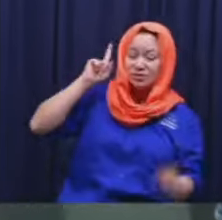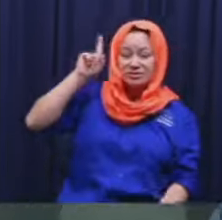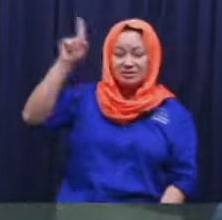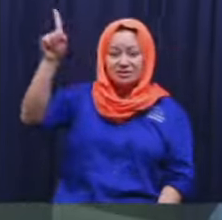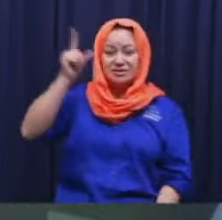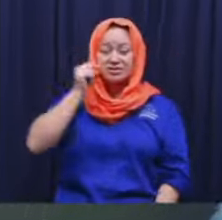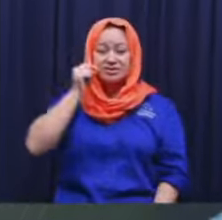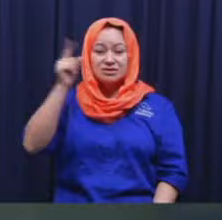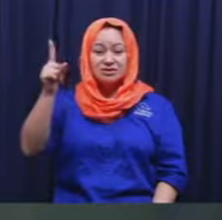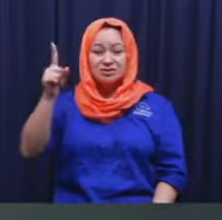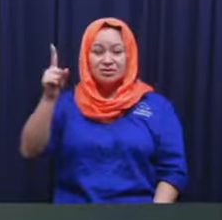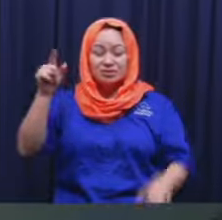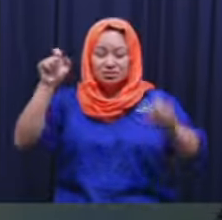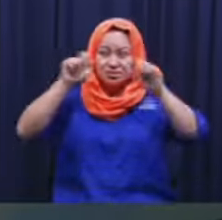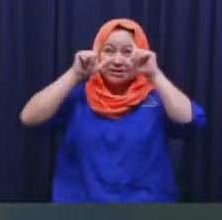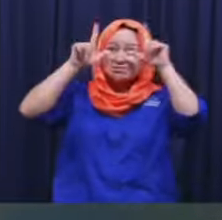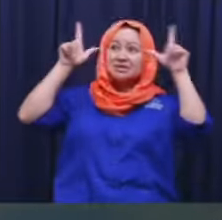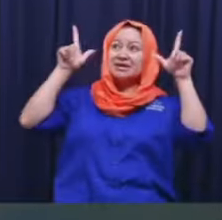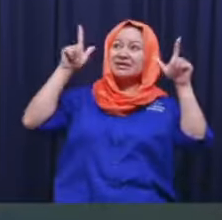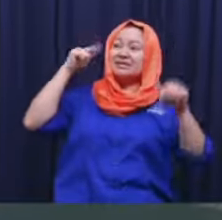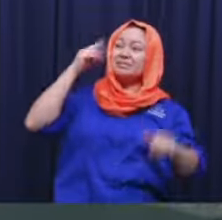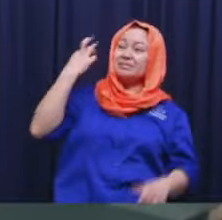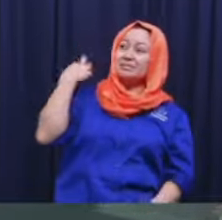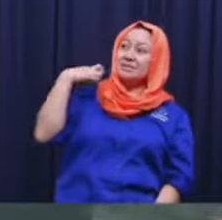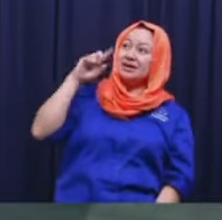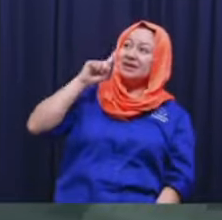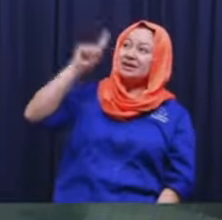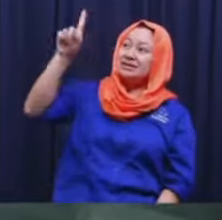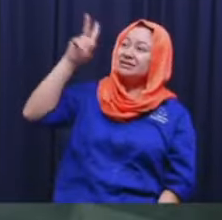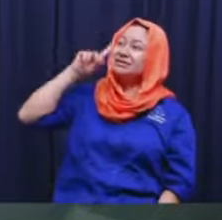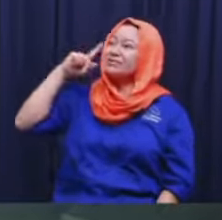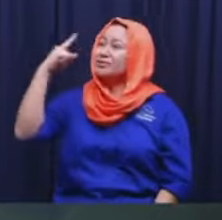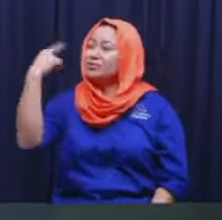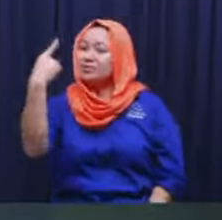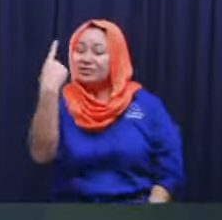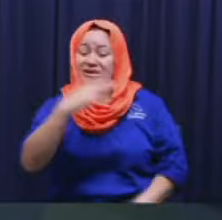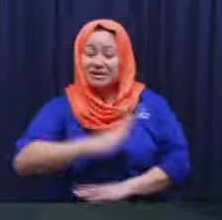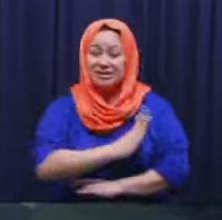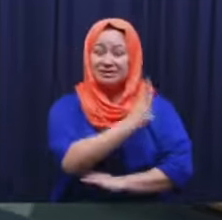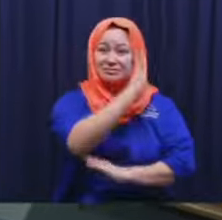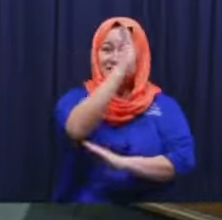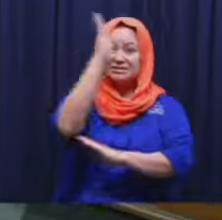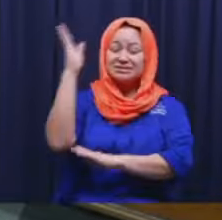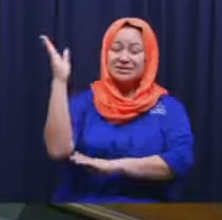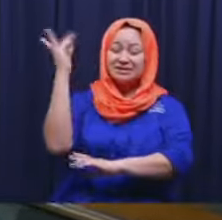despiertan para ti, te buscan en la mañana, en la tarde, en la noche,